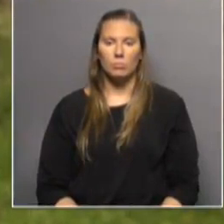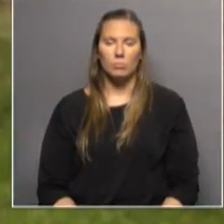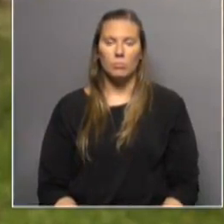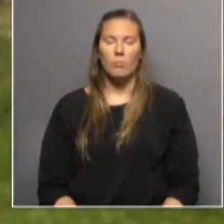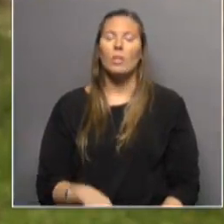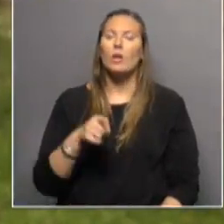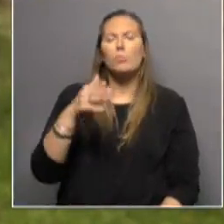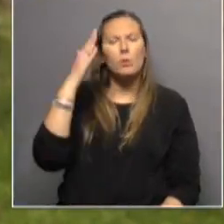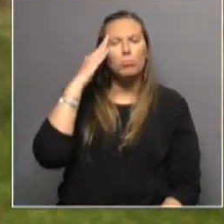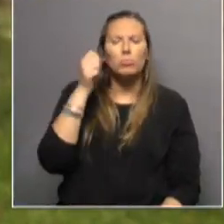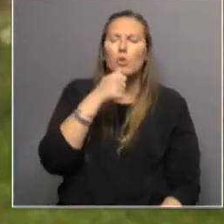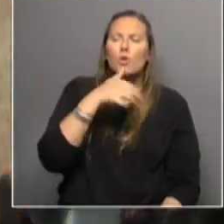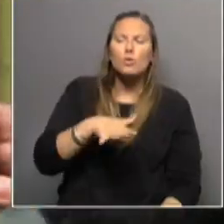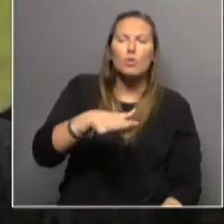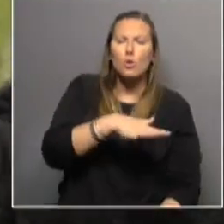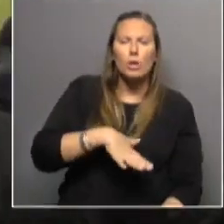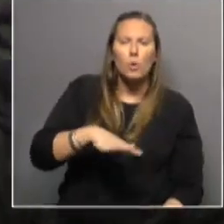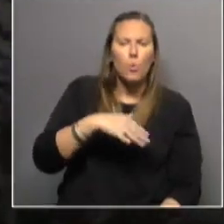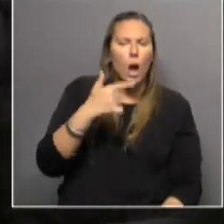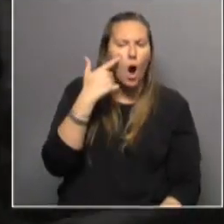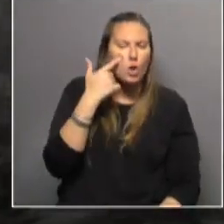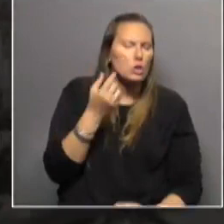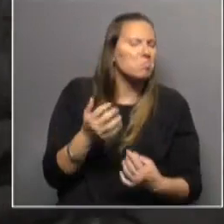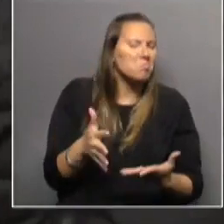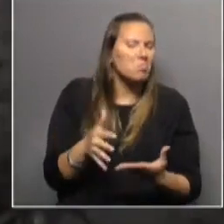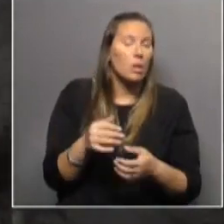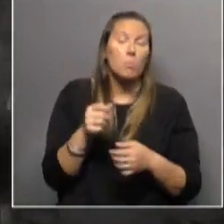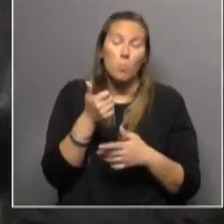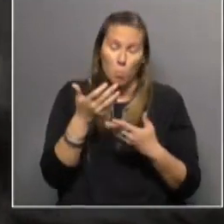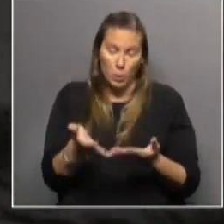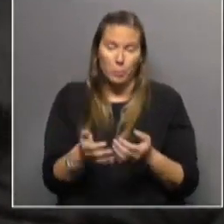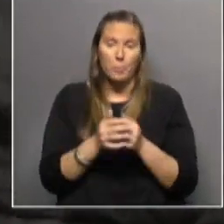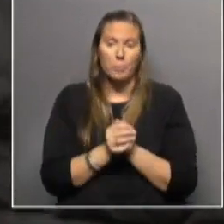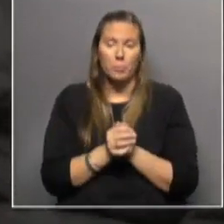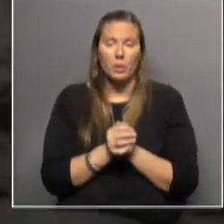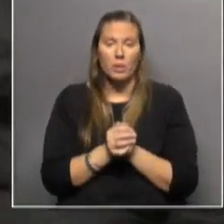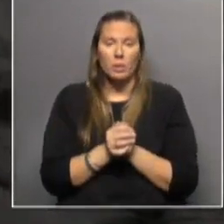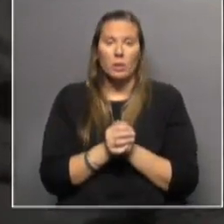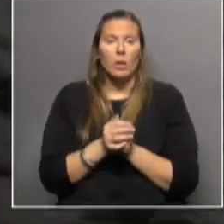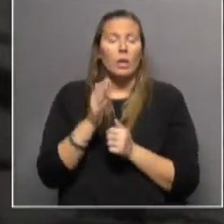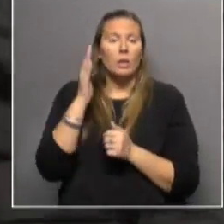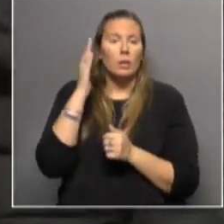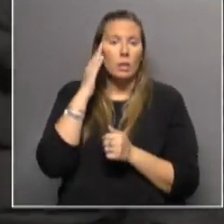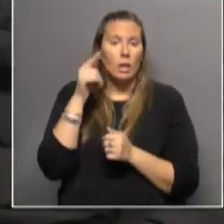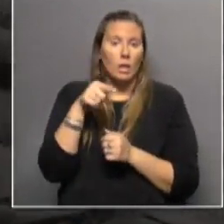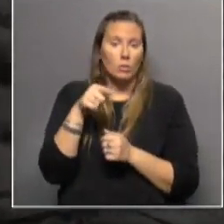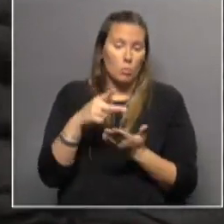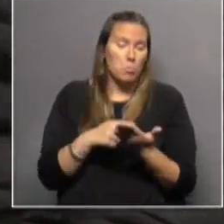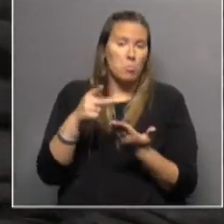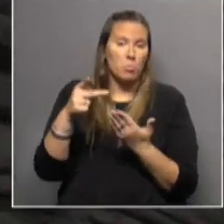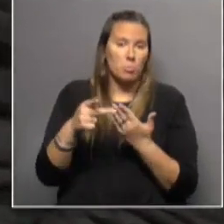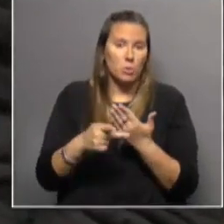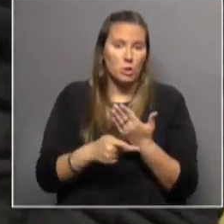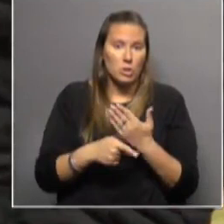¿Qué sabés vos de la historia de este lugar? Bueno, en la historia, sé que esto fue un proyecto